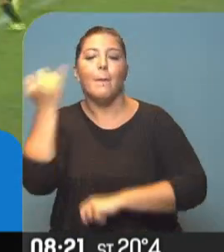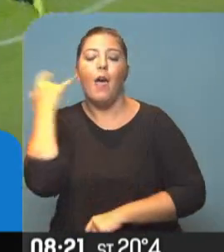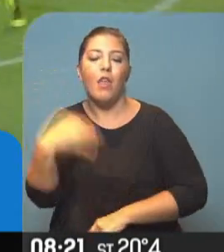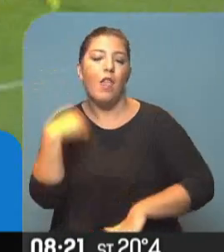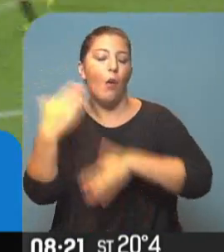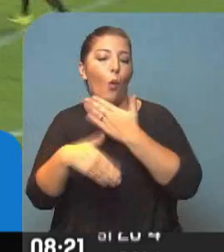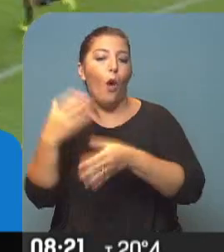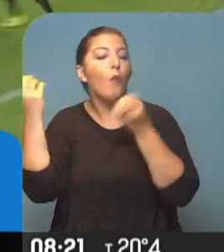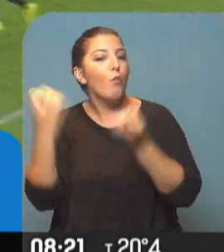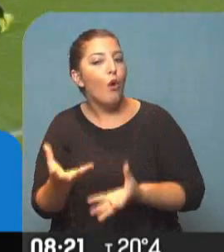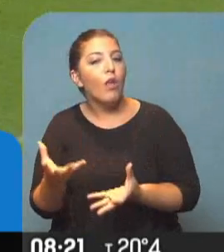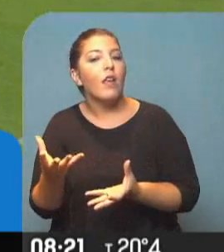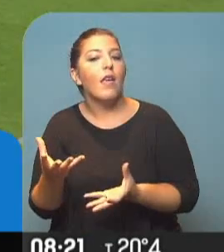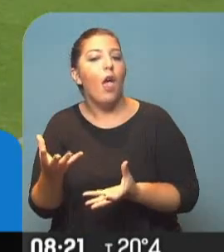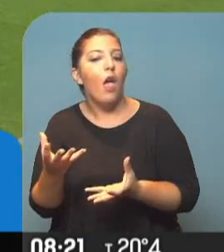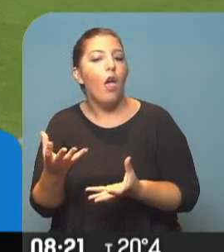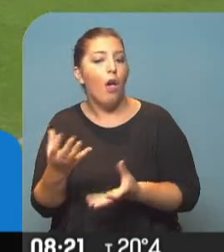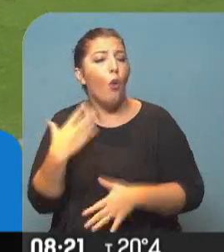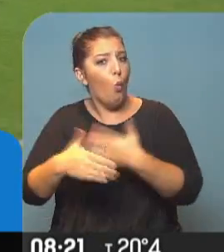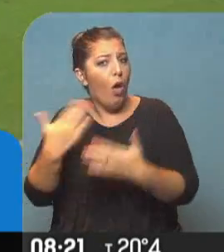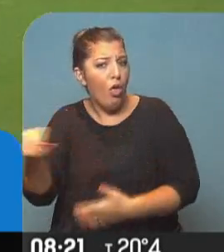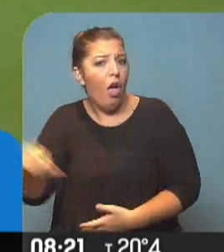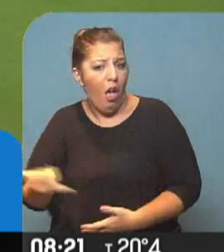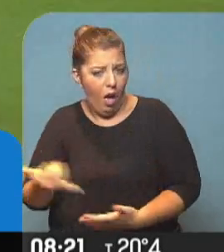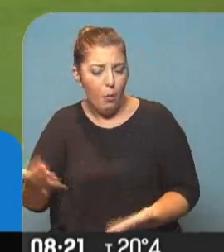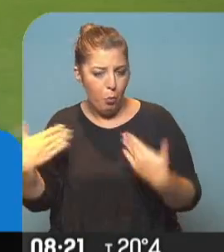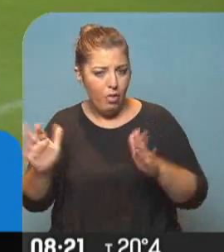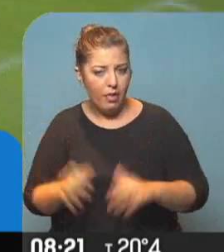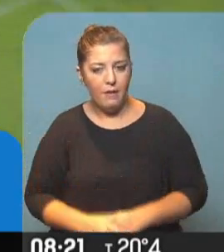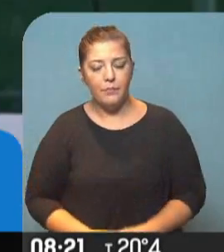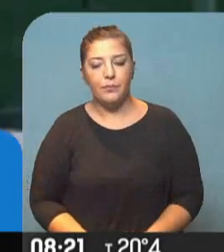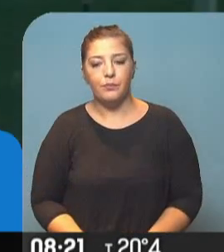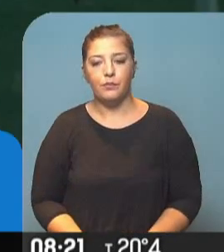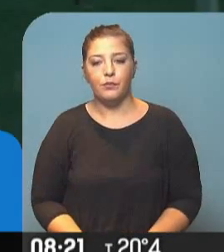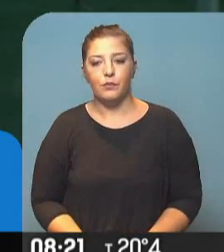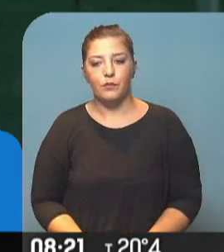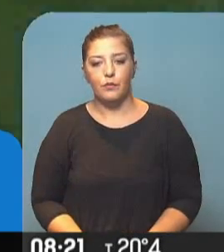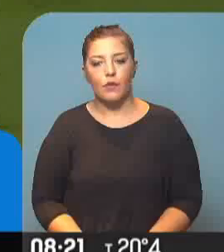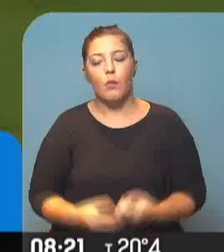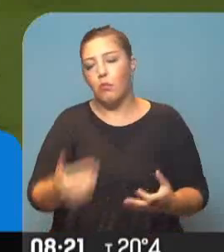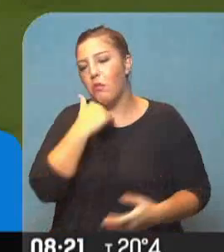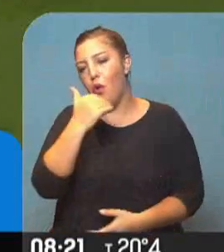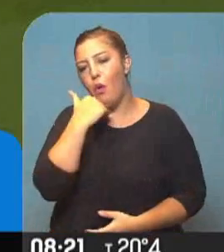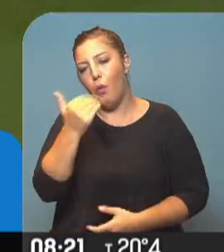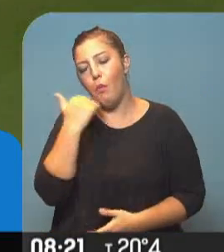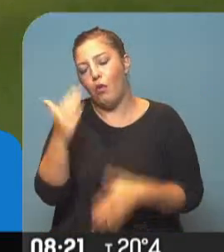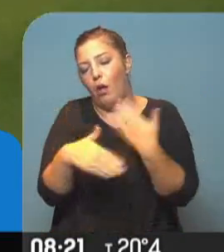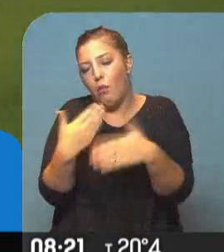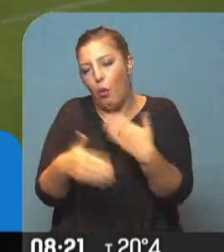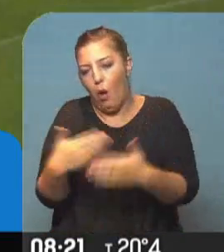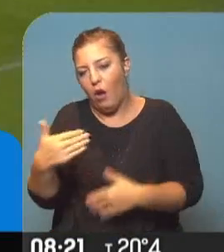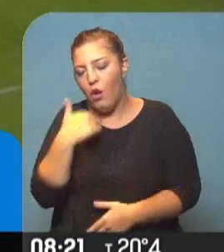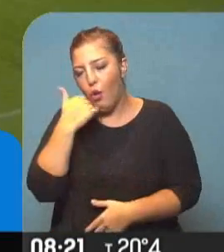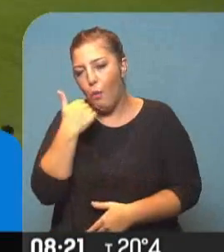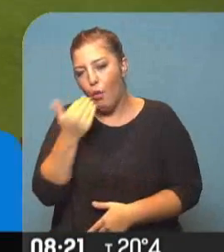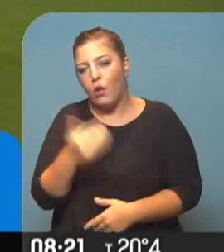jugar porque tiene futbolistas para hacerlo, ¿no? Bueno, nada le importa a los protagonistas,